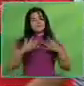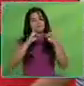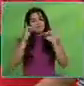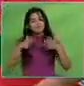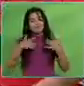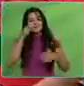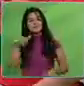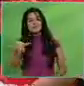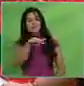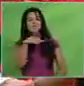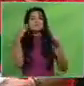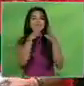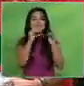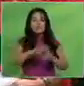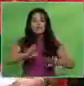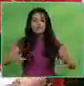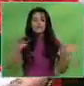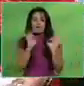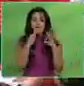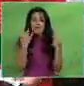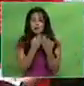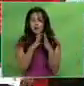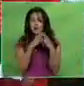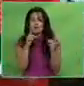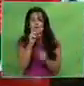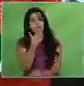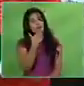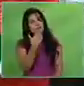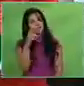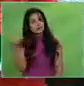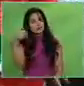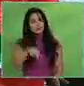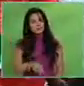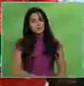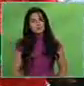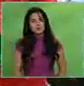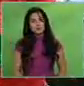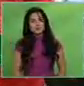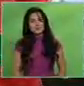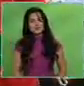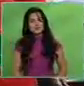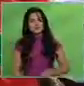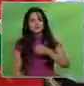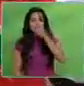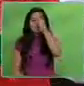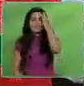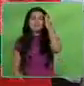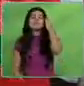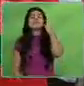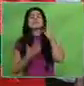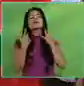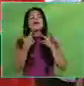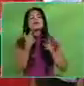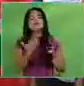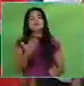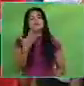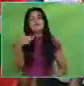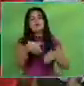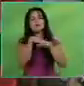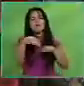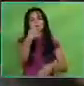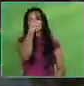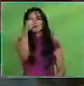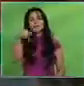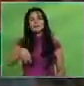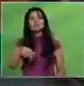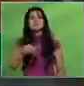pueblo, a todos los niños, a la familia y muy agradecido de que usted esté aquí, ministro. Estos son, gracias, gobernador. Aquí